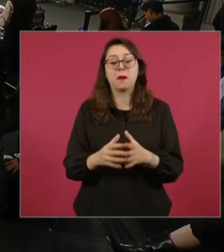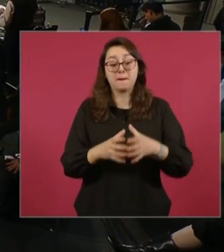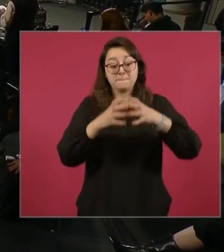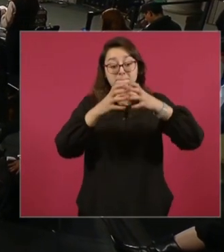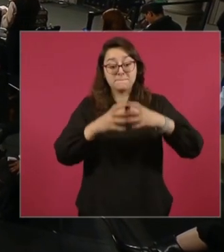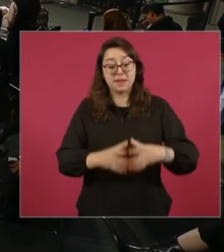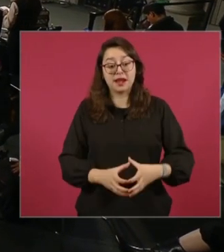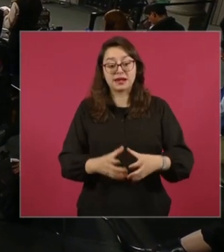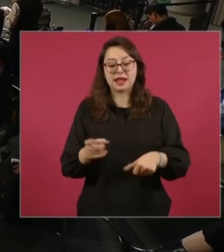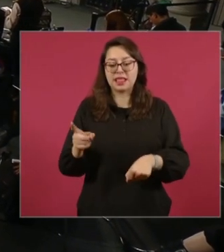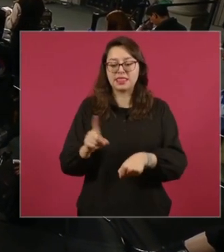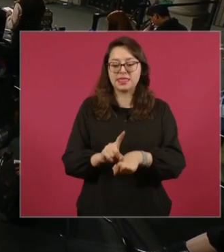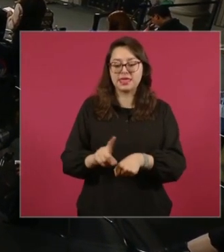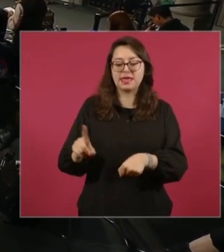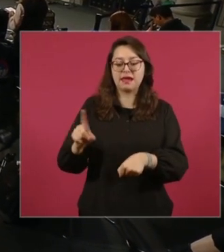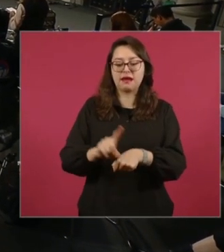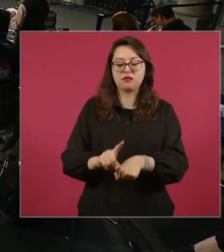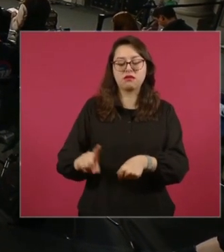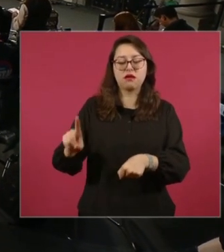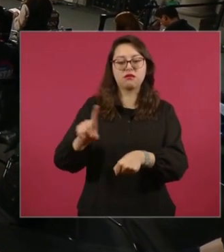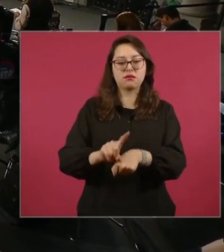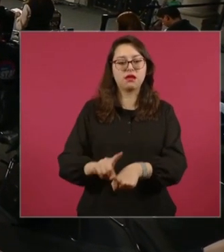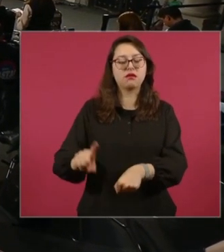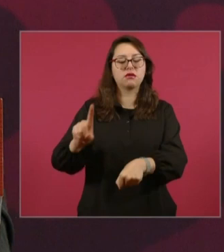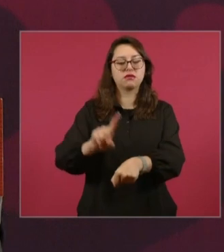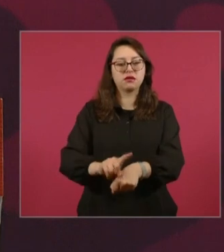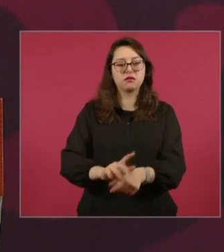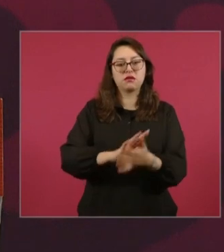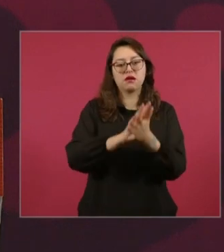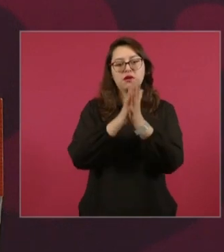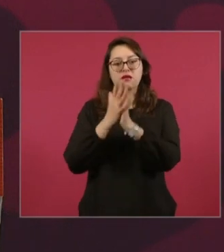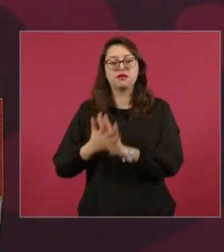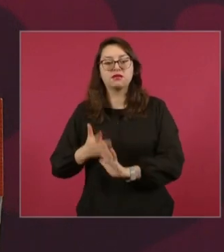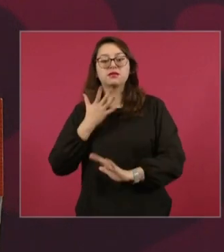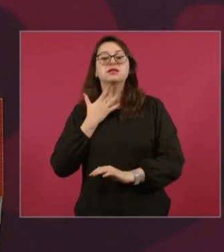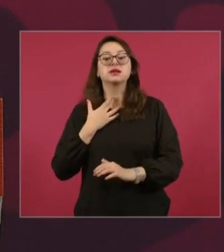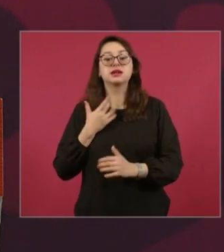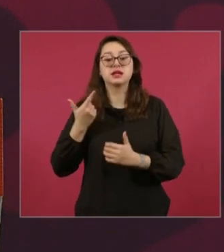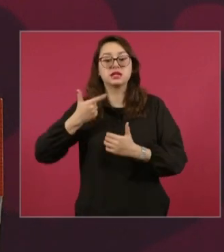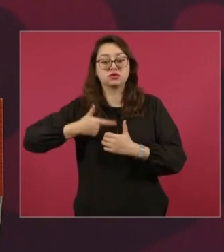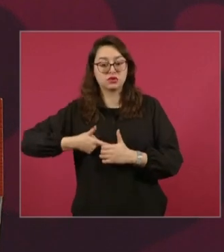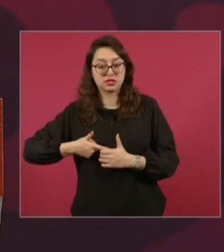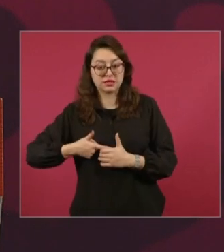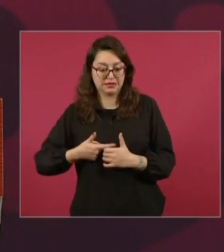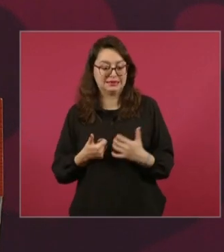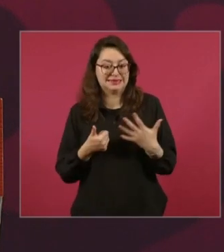en las seis. Pero ya tenemos